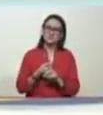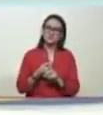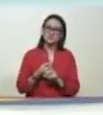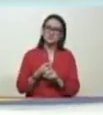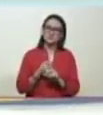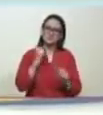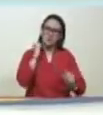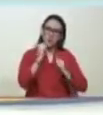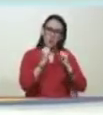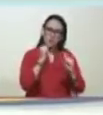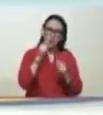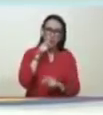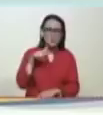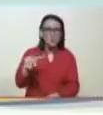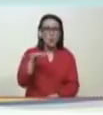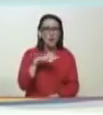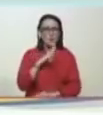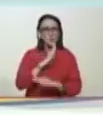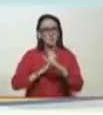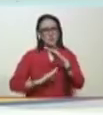se hizo de los pueblos humildes.